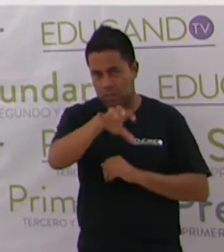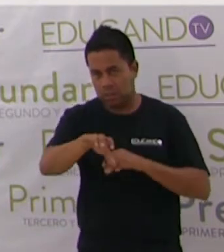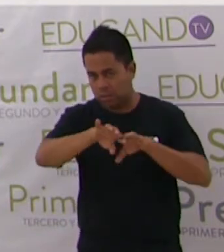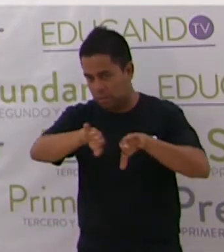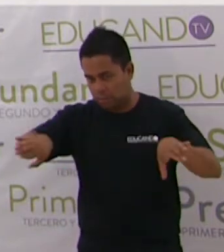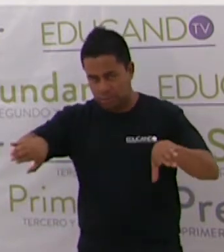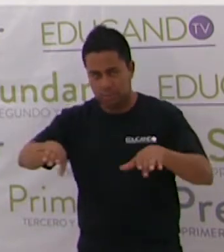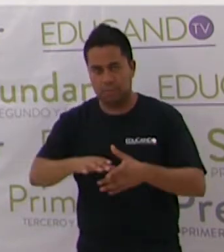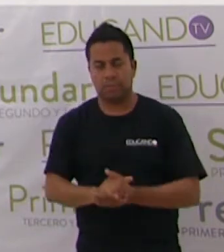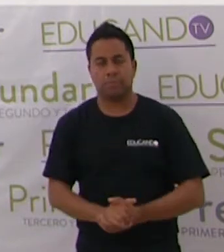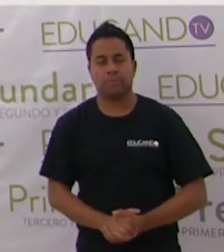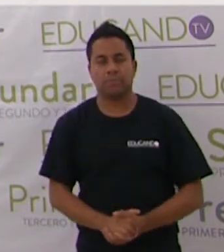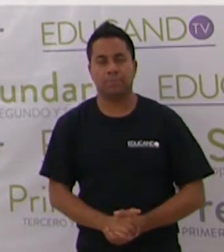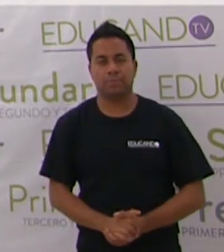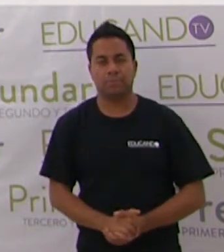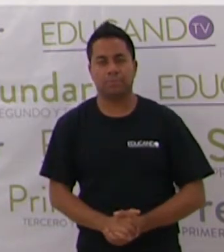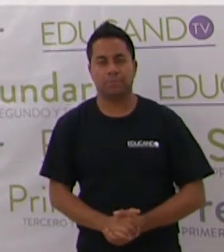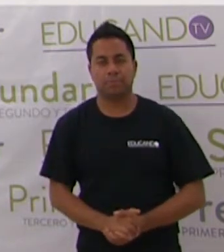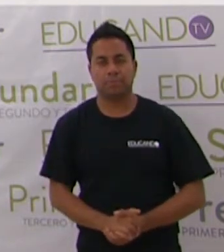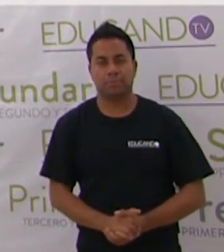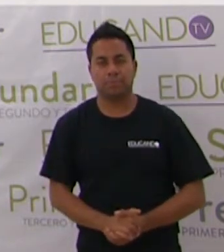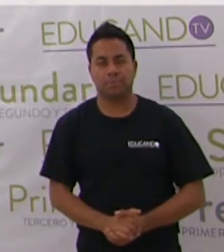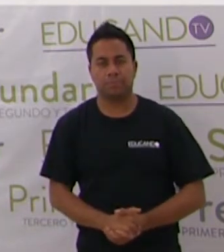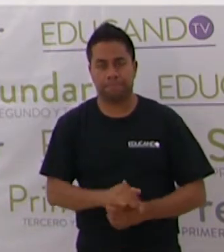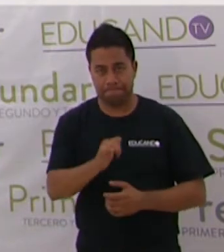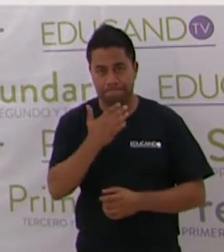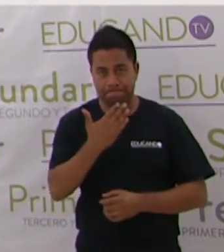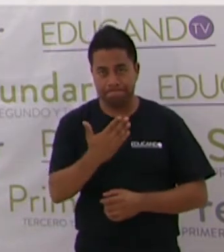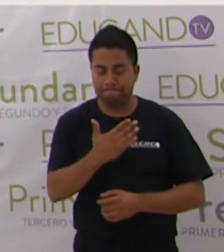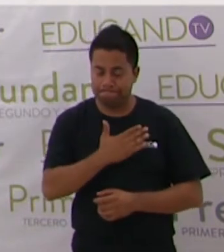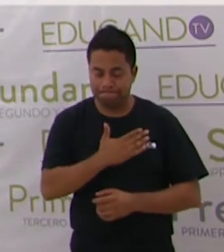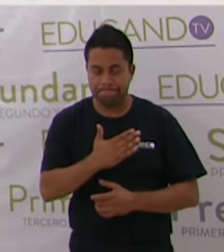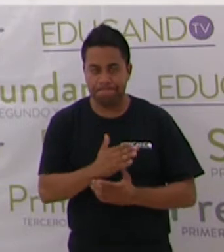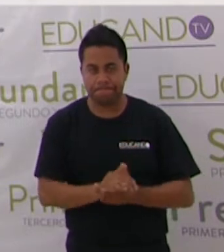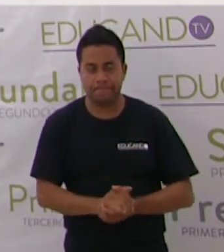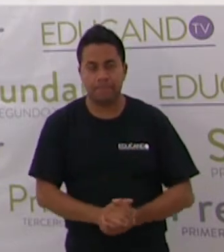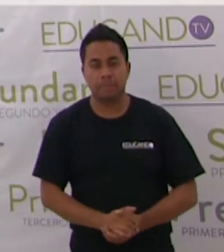otro. ¿Sí? Bueno, ahora